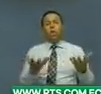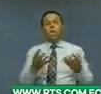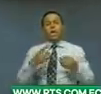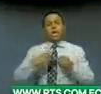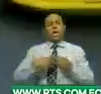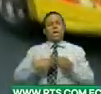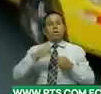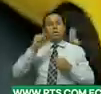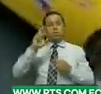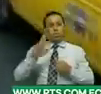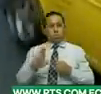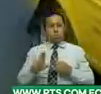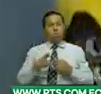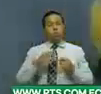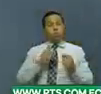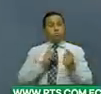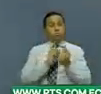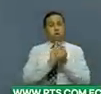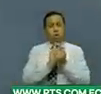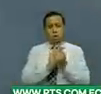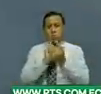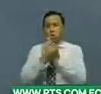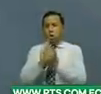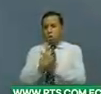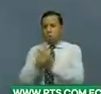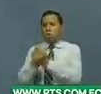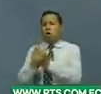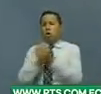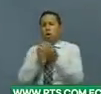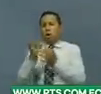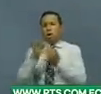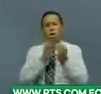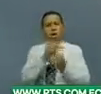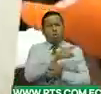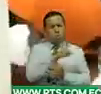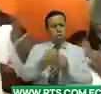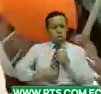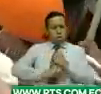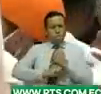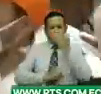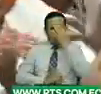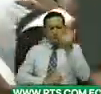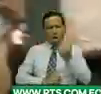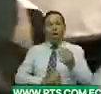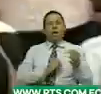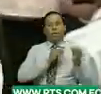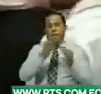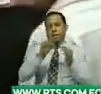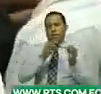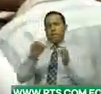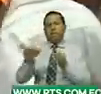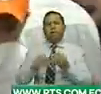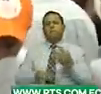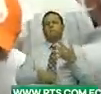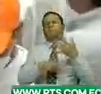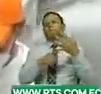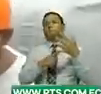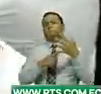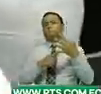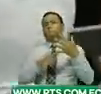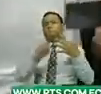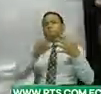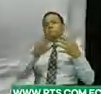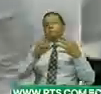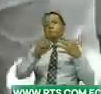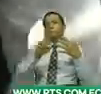Quito. Les explicó a los moradores por qué deberían votar por él. Andrés Arauz, candidato de la Alianza Unión por la